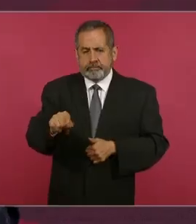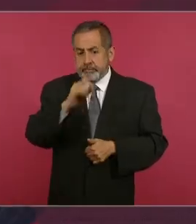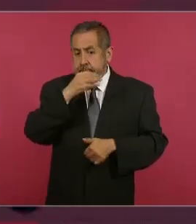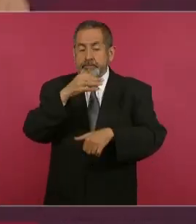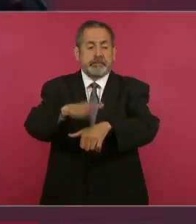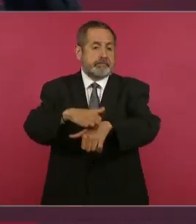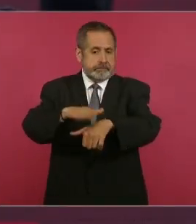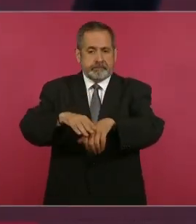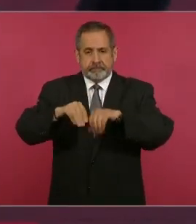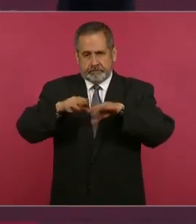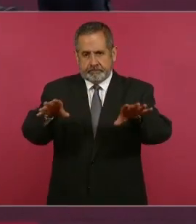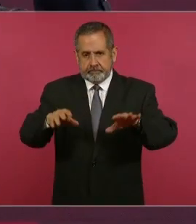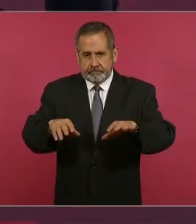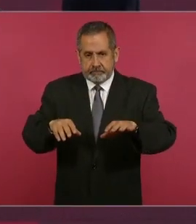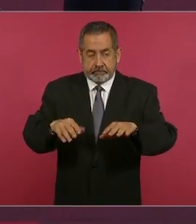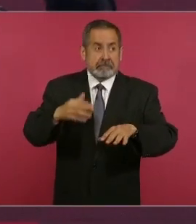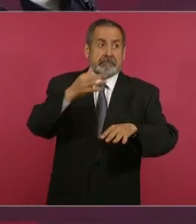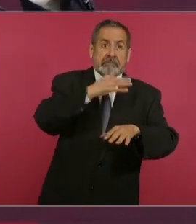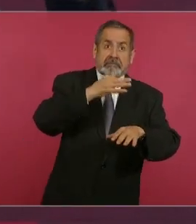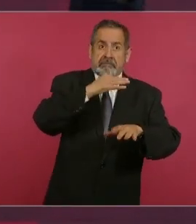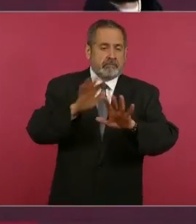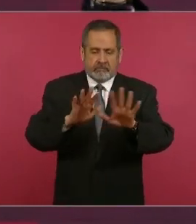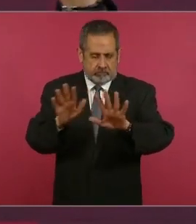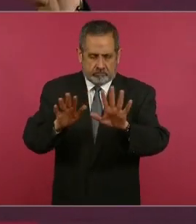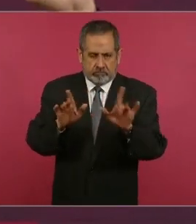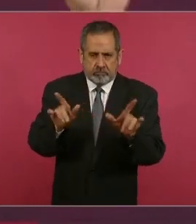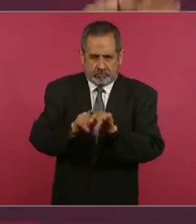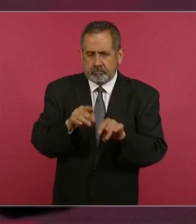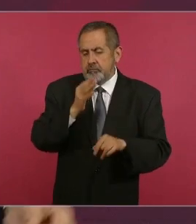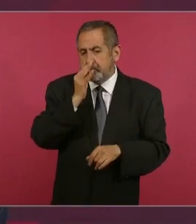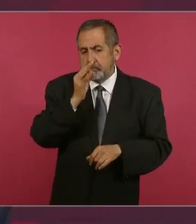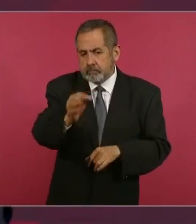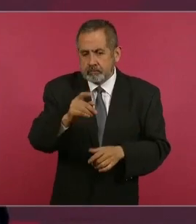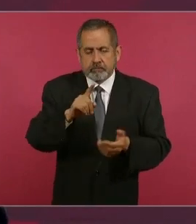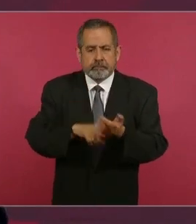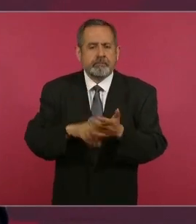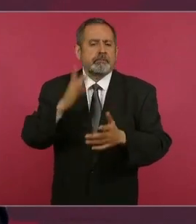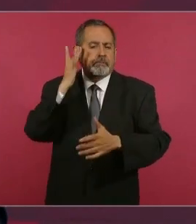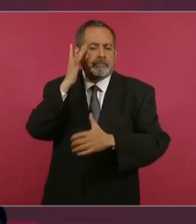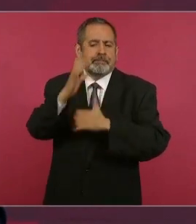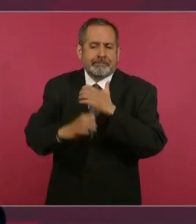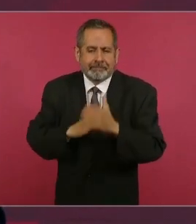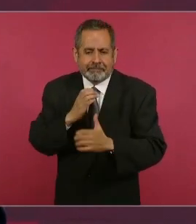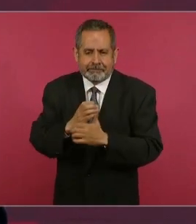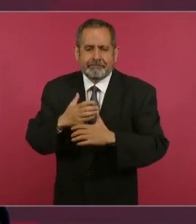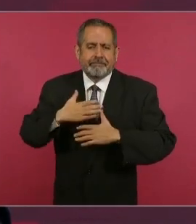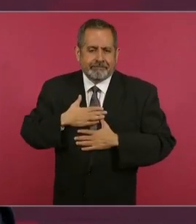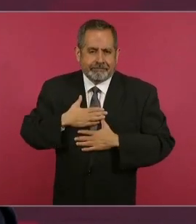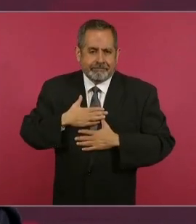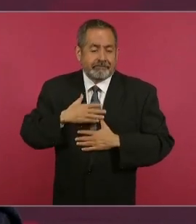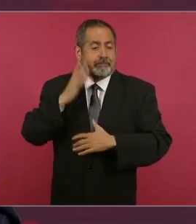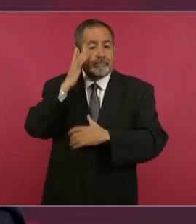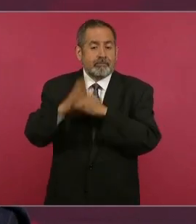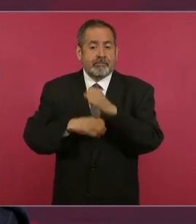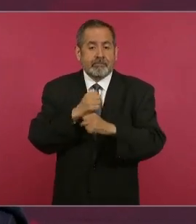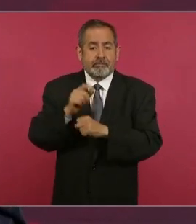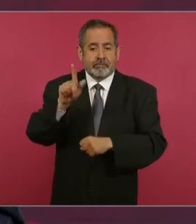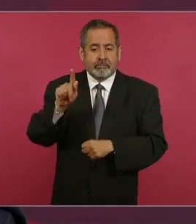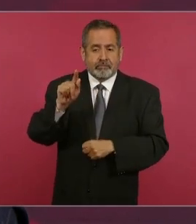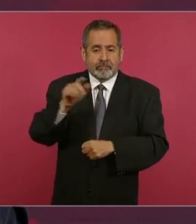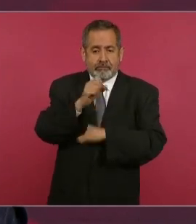adelanto, pero no es para fiestas ni nada de eso, es mi cumpleaños. Voy a cumplir 70 años y